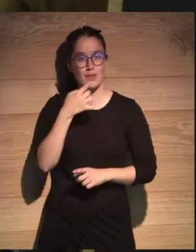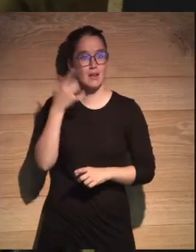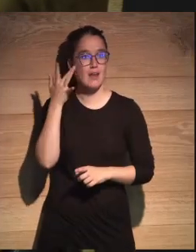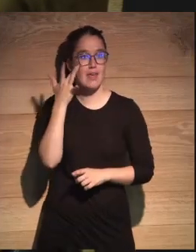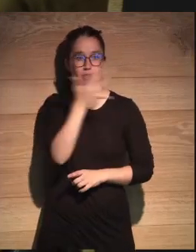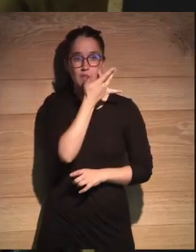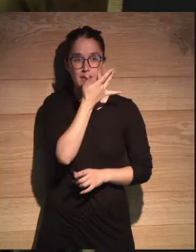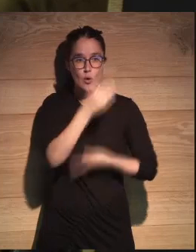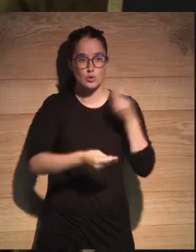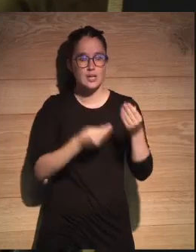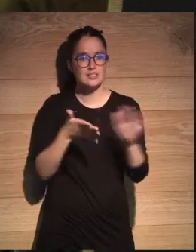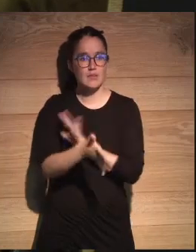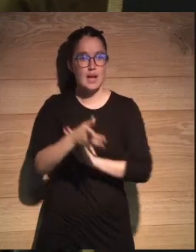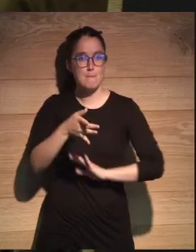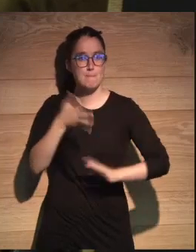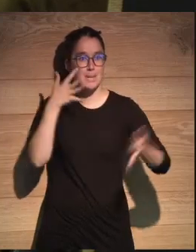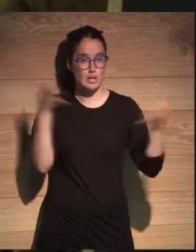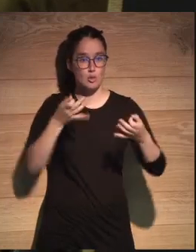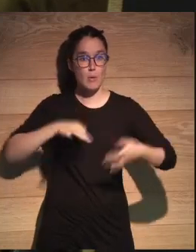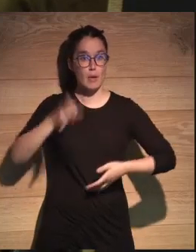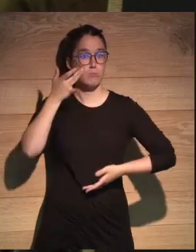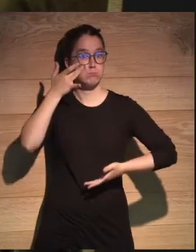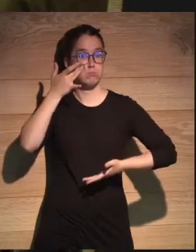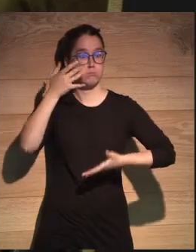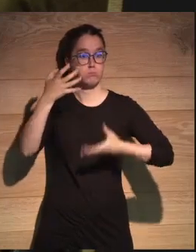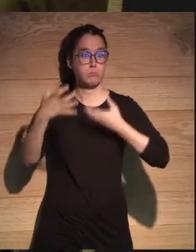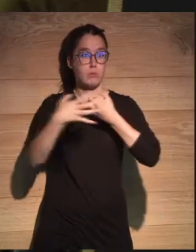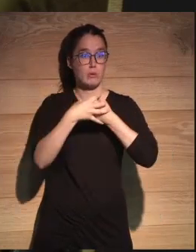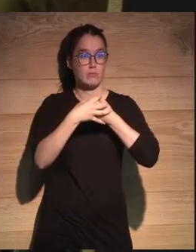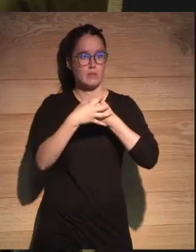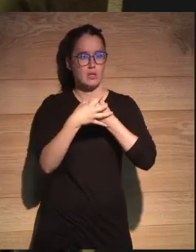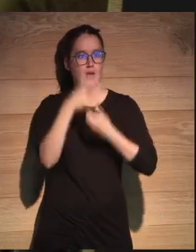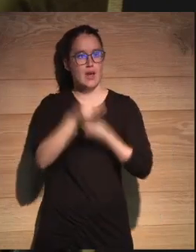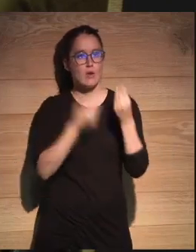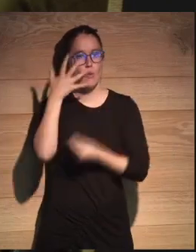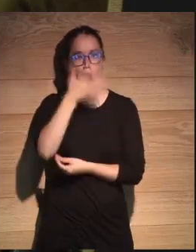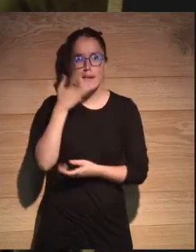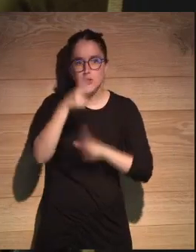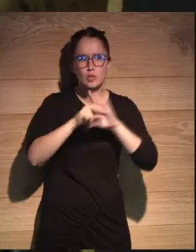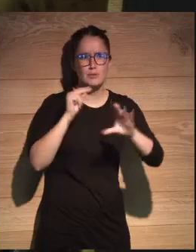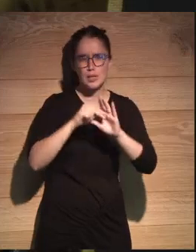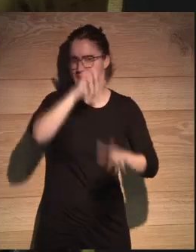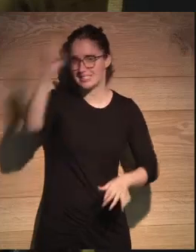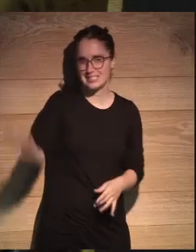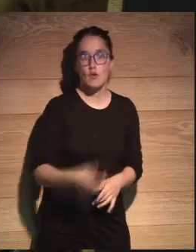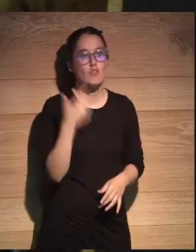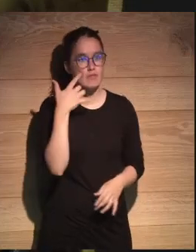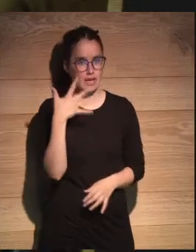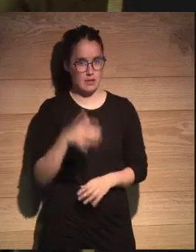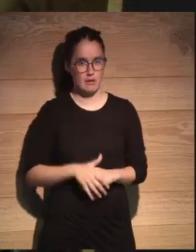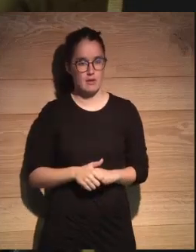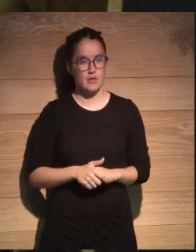lentillas es peligroso, que se te pueden quedar pegadas a los ojos. Y hacen cuentos, vídeos, de todo. Tiene un resultado, o sea, fijaros que una operación